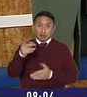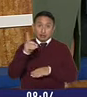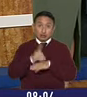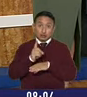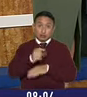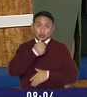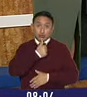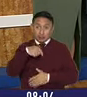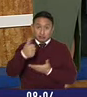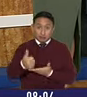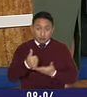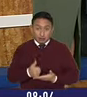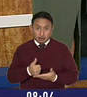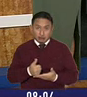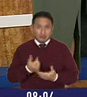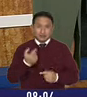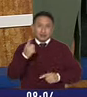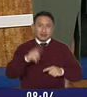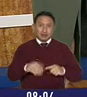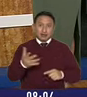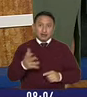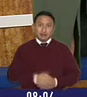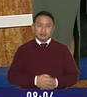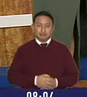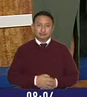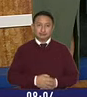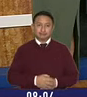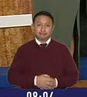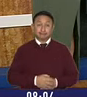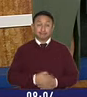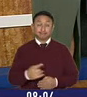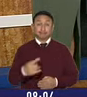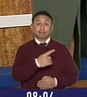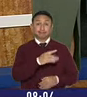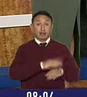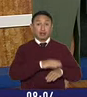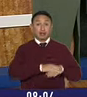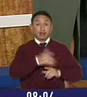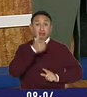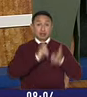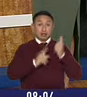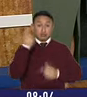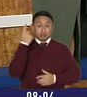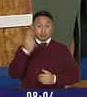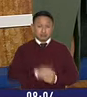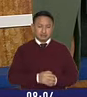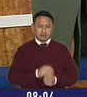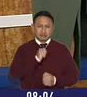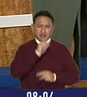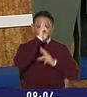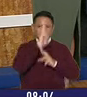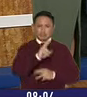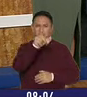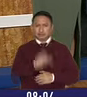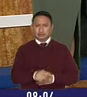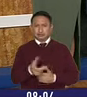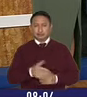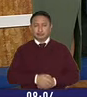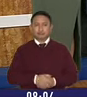hacerse pues las respectivas atenciones. ¿Cuánto daño causa el alcohol y la irresponsabilidad de ciertos